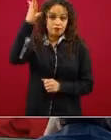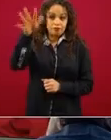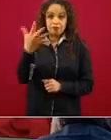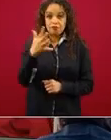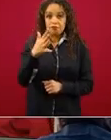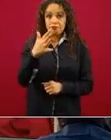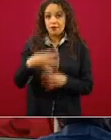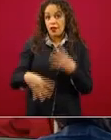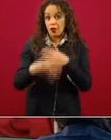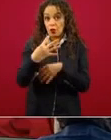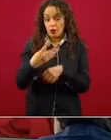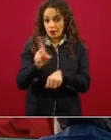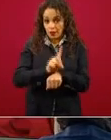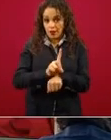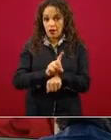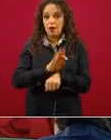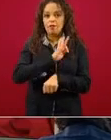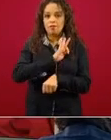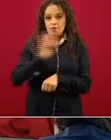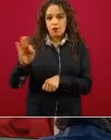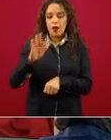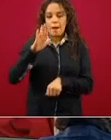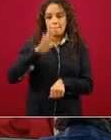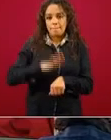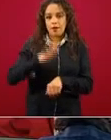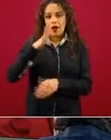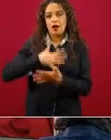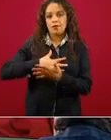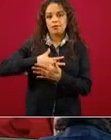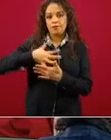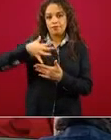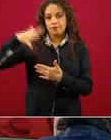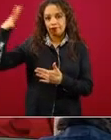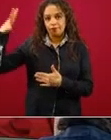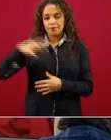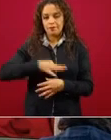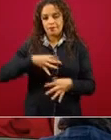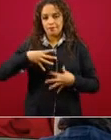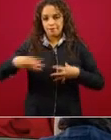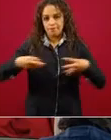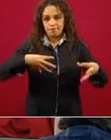14 días, un incremento en el número de casos, si estos